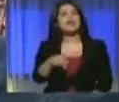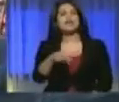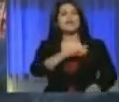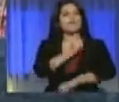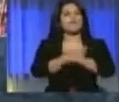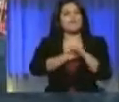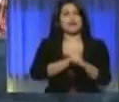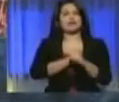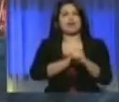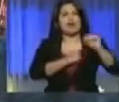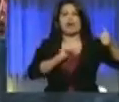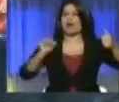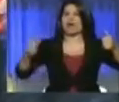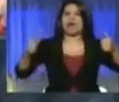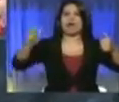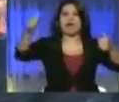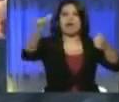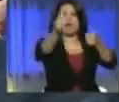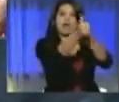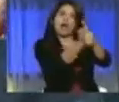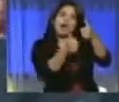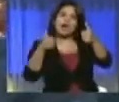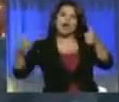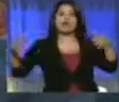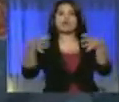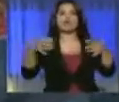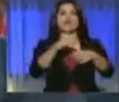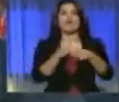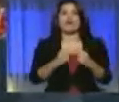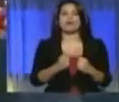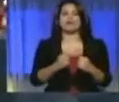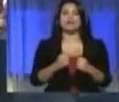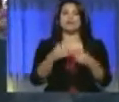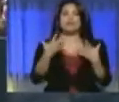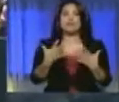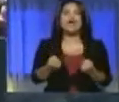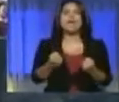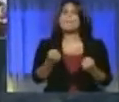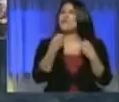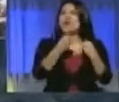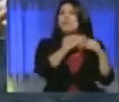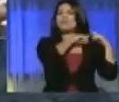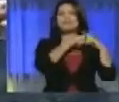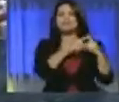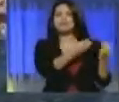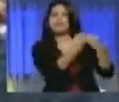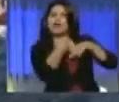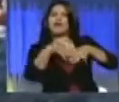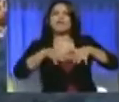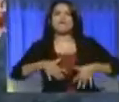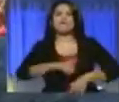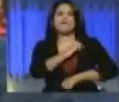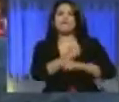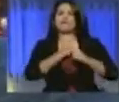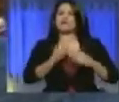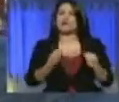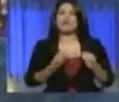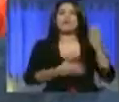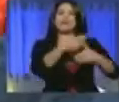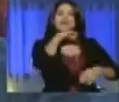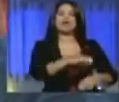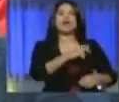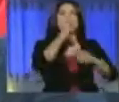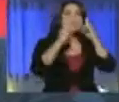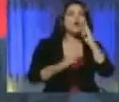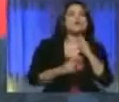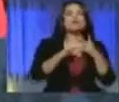multidimensional. Es una fuerza moral que viene de los libertadores, de Bolívar, porque nosotros llevamos a Bolívar aquí en